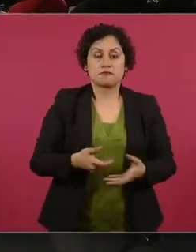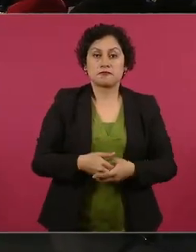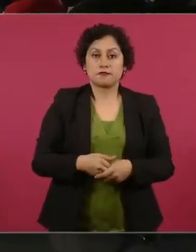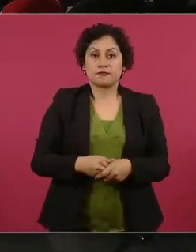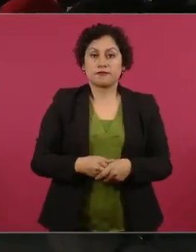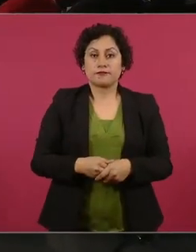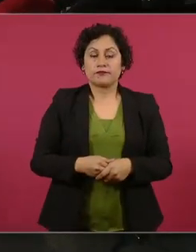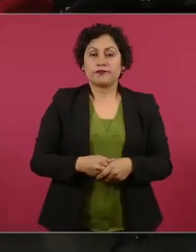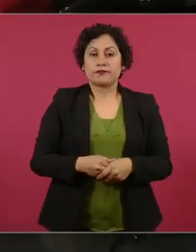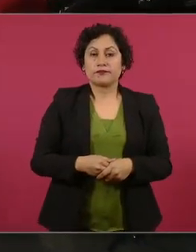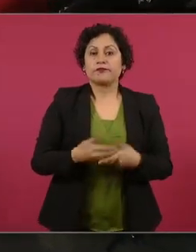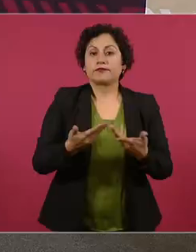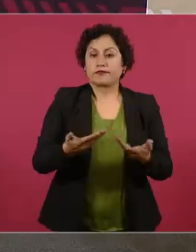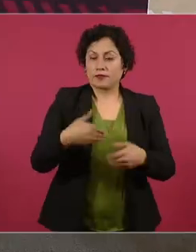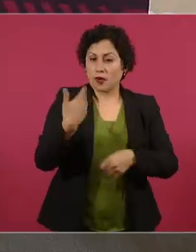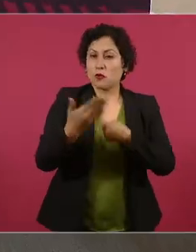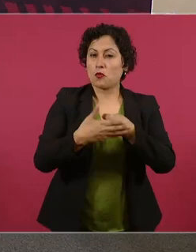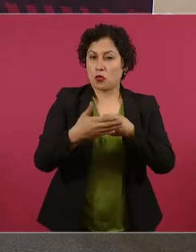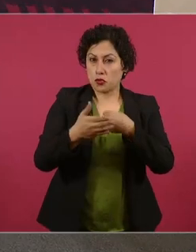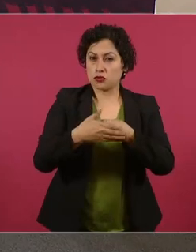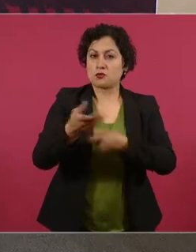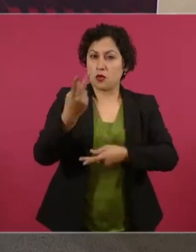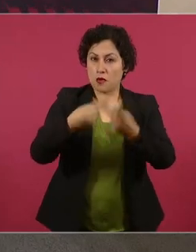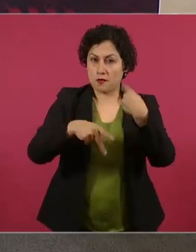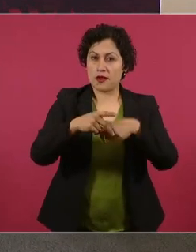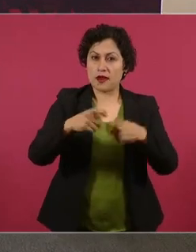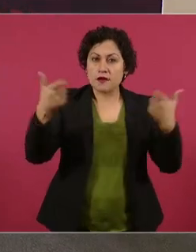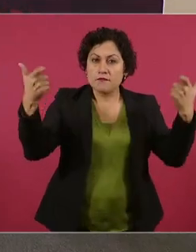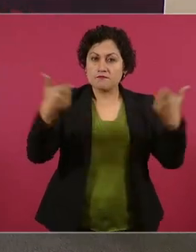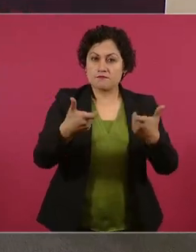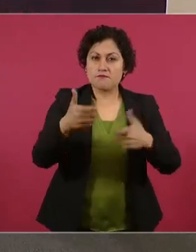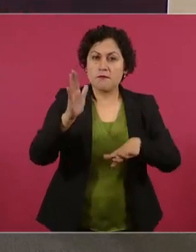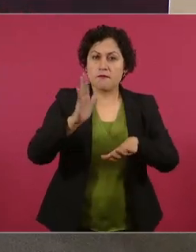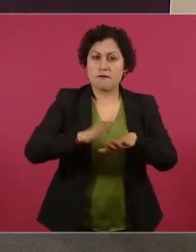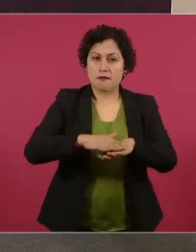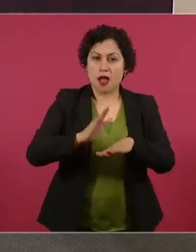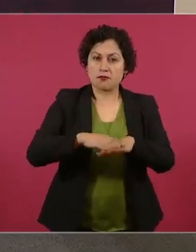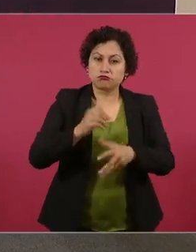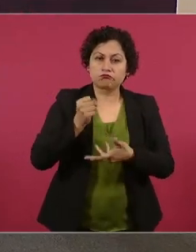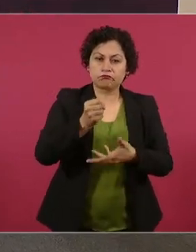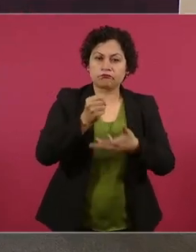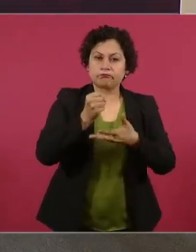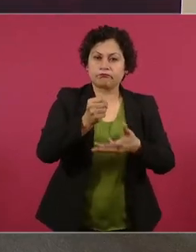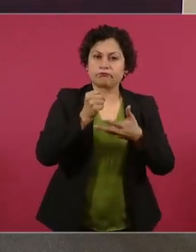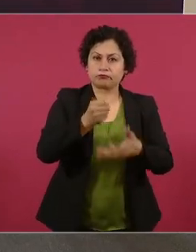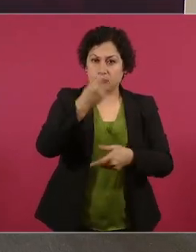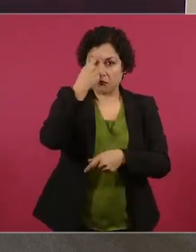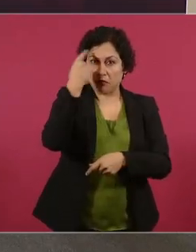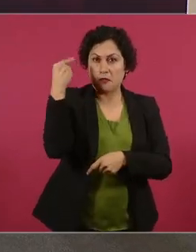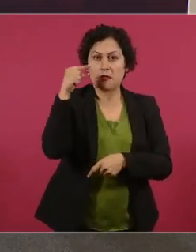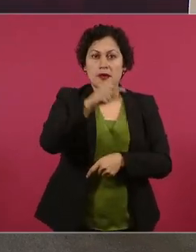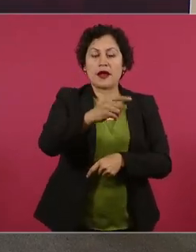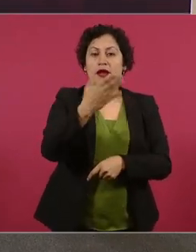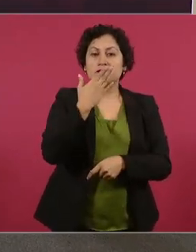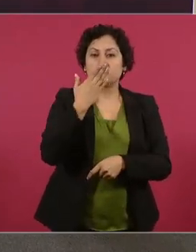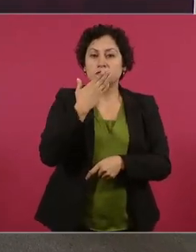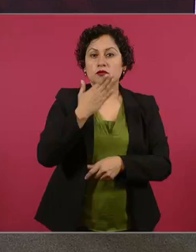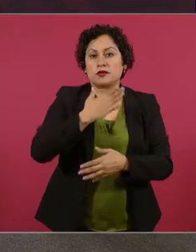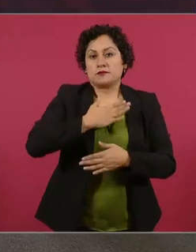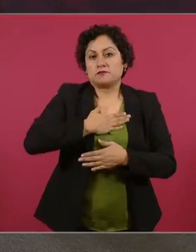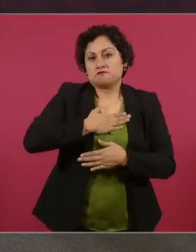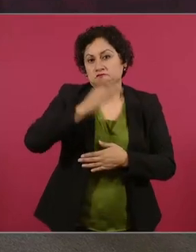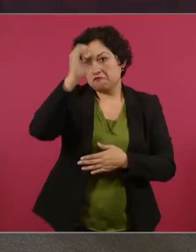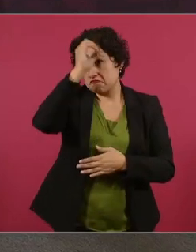Va a llegar mucha inversión extranjera, va a seguir llegando mucha inversión extranjera a Sonora. Ese es mi